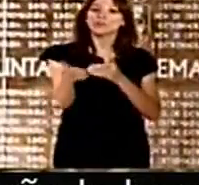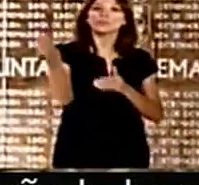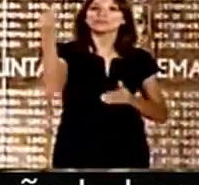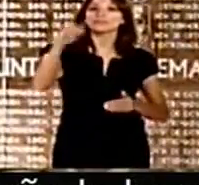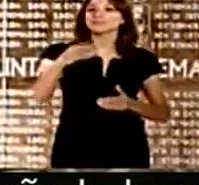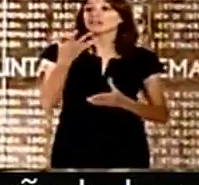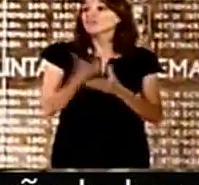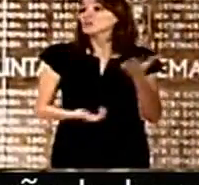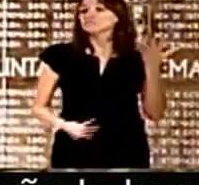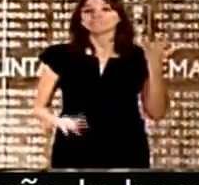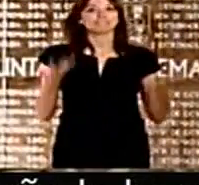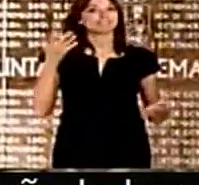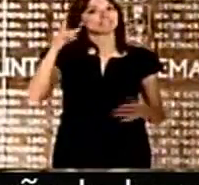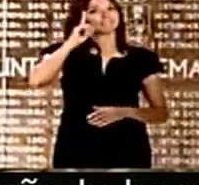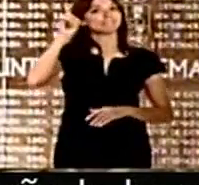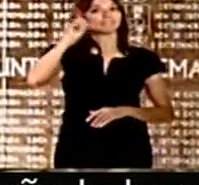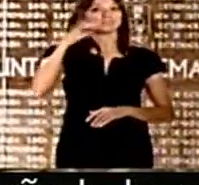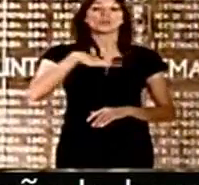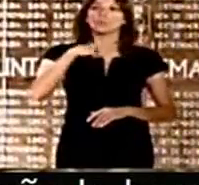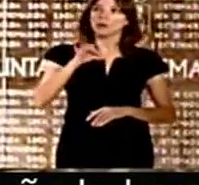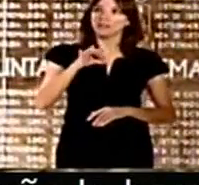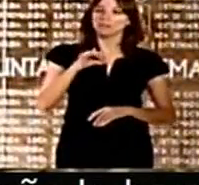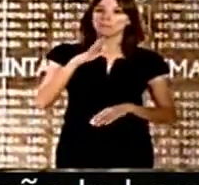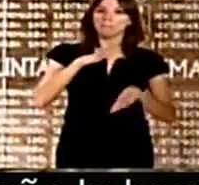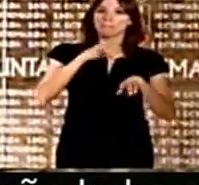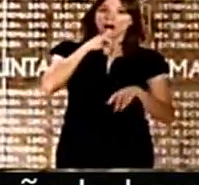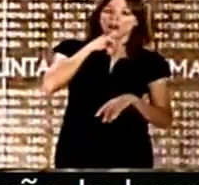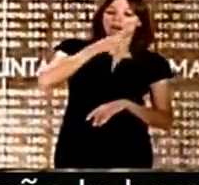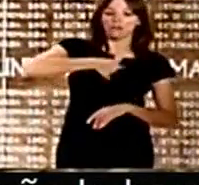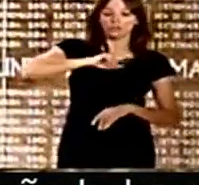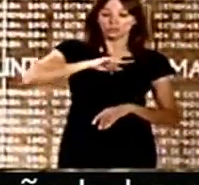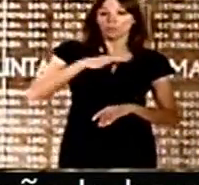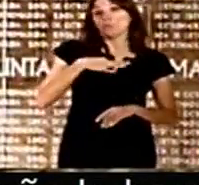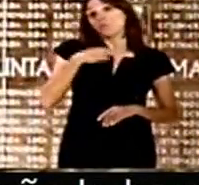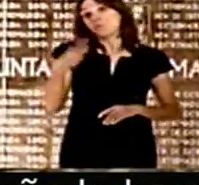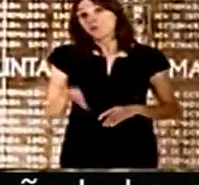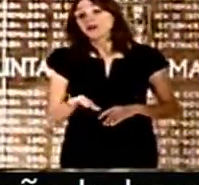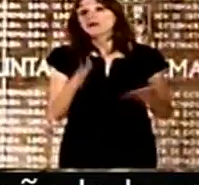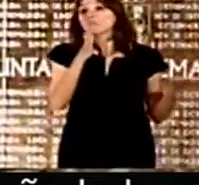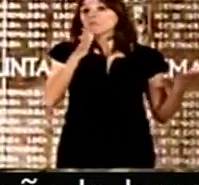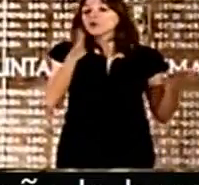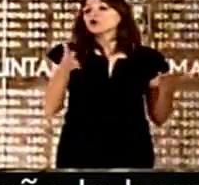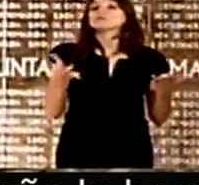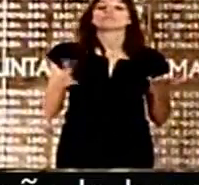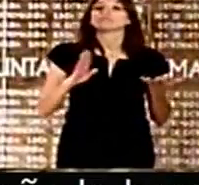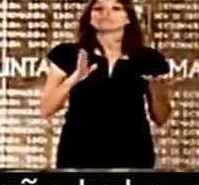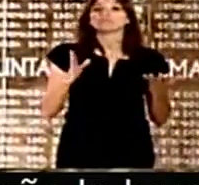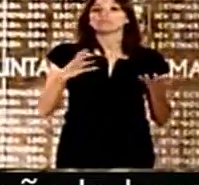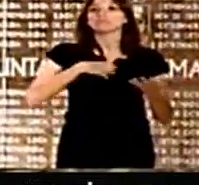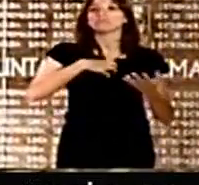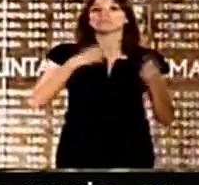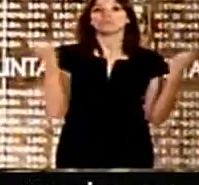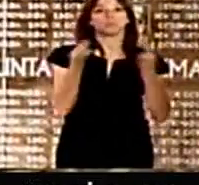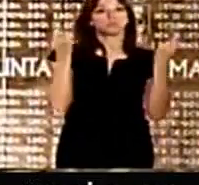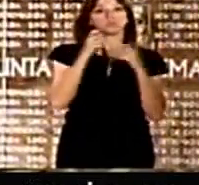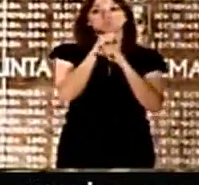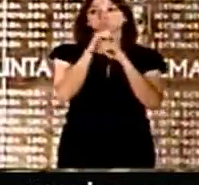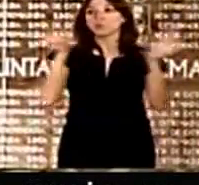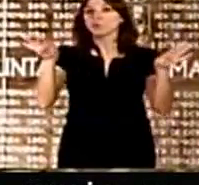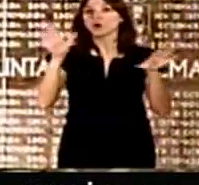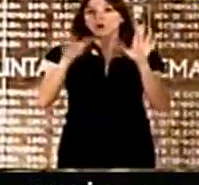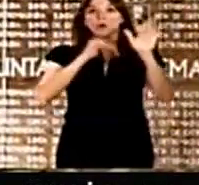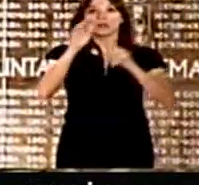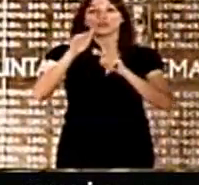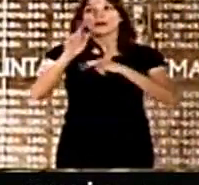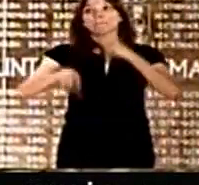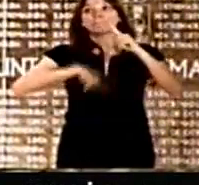está el error. A lo mejor en una parte es nuestro también, de no haber sido capaces de no solo anunciar aquí una convocatoria así, sino